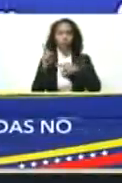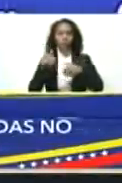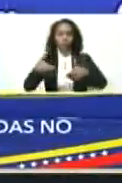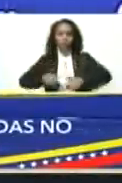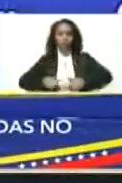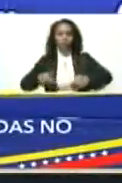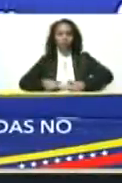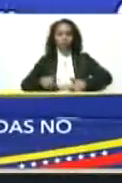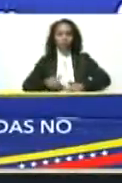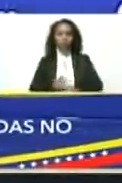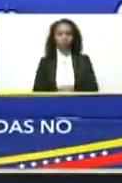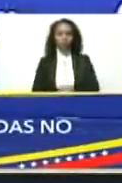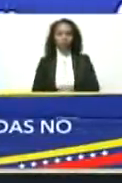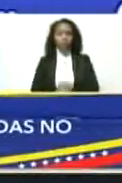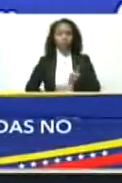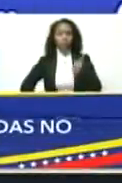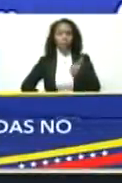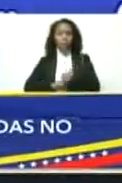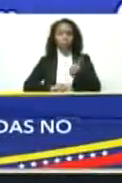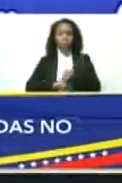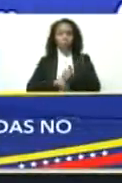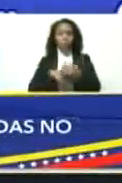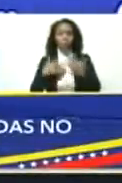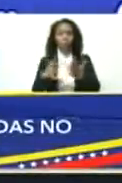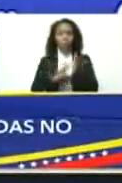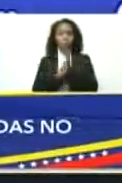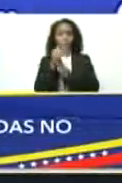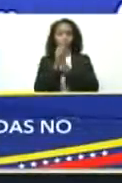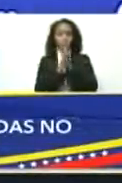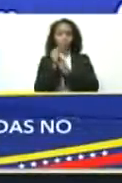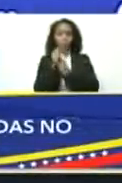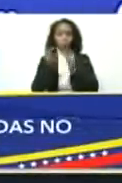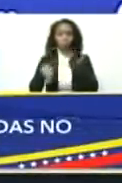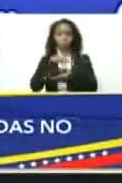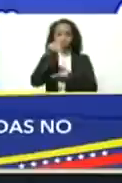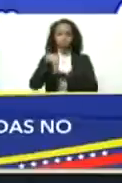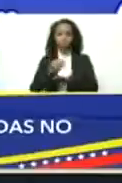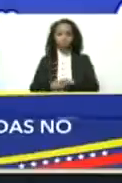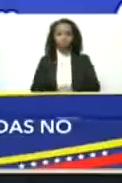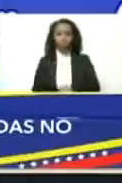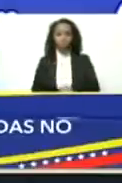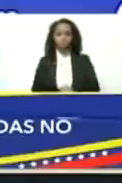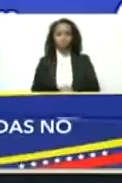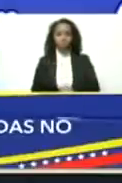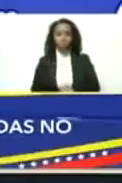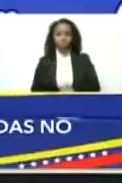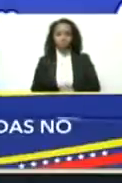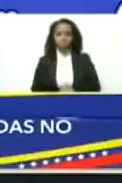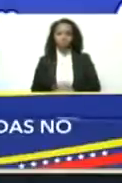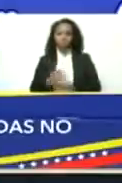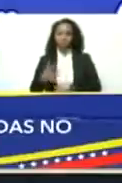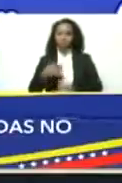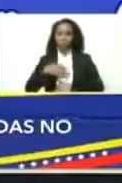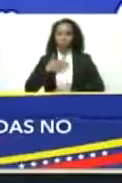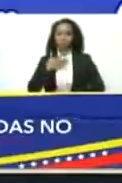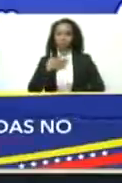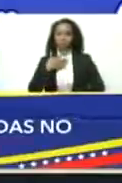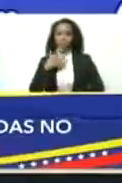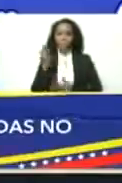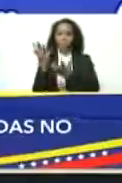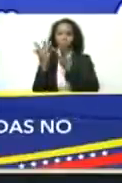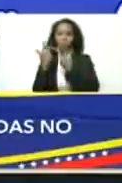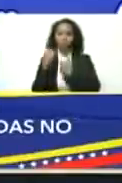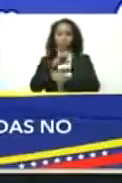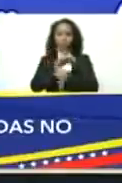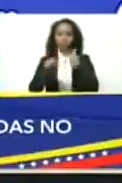esfuerzo de apoyo al emprendimiento nacional. ¿Qué me puede decir la vicepresidenta